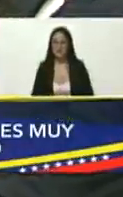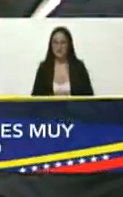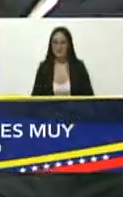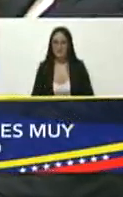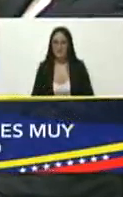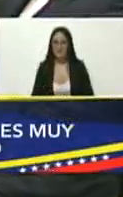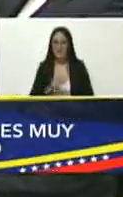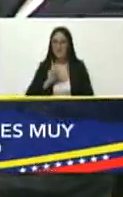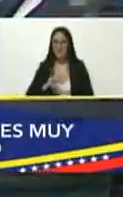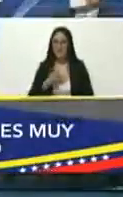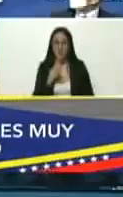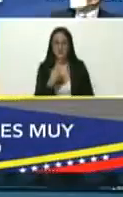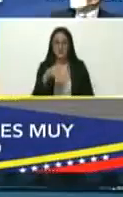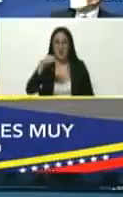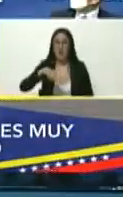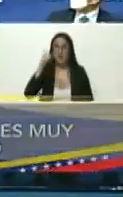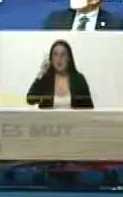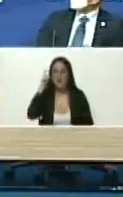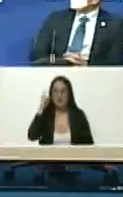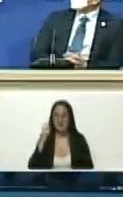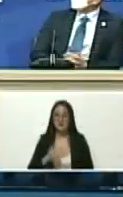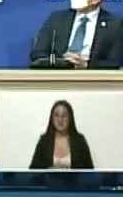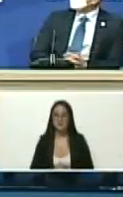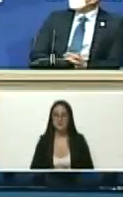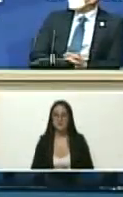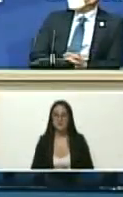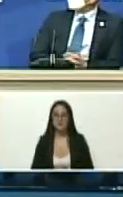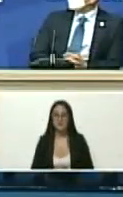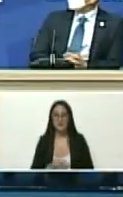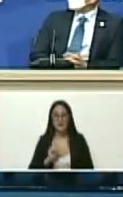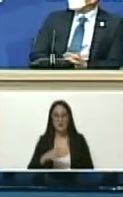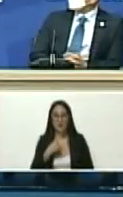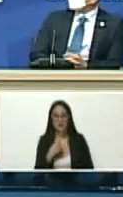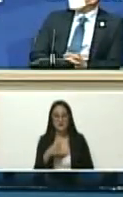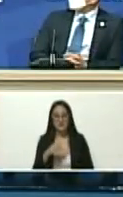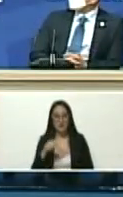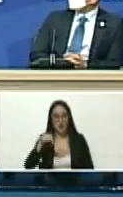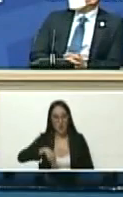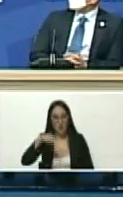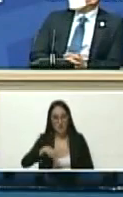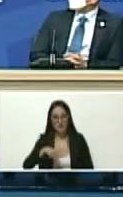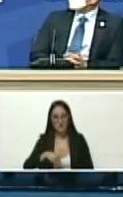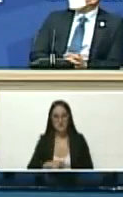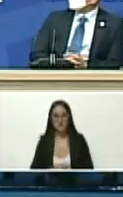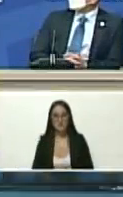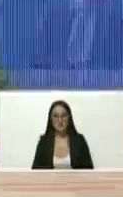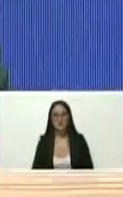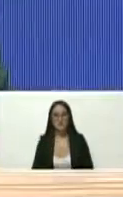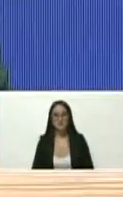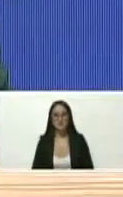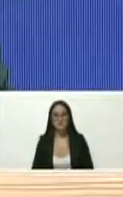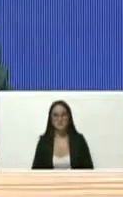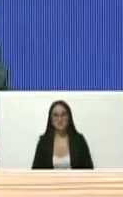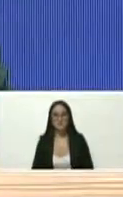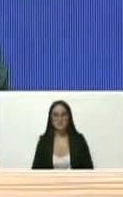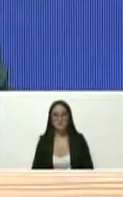Hay que decirlo en un día como hoy. Hay que decirlo en un día como hoy, en que